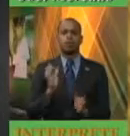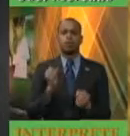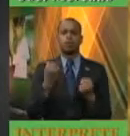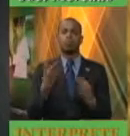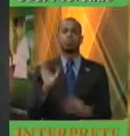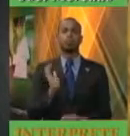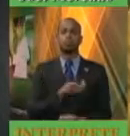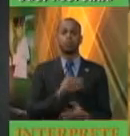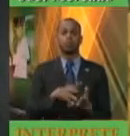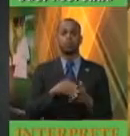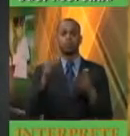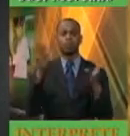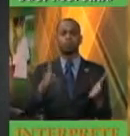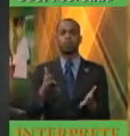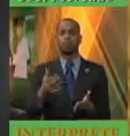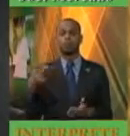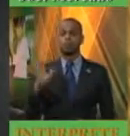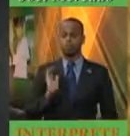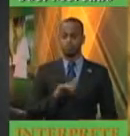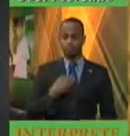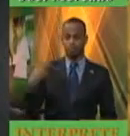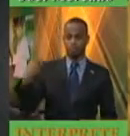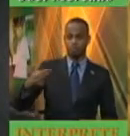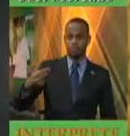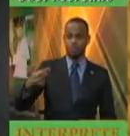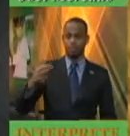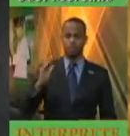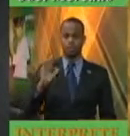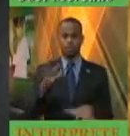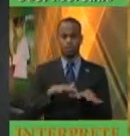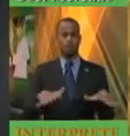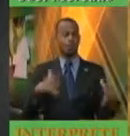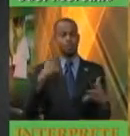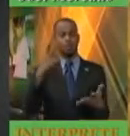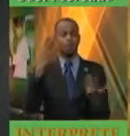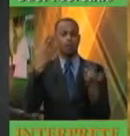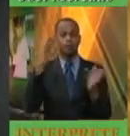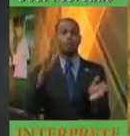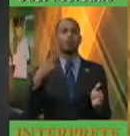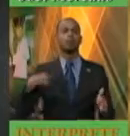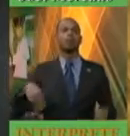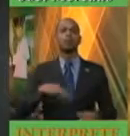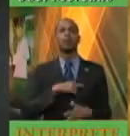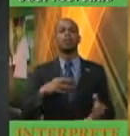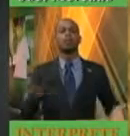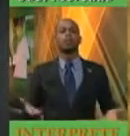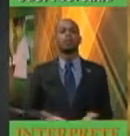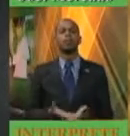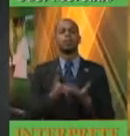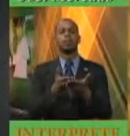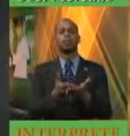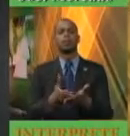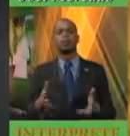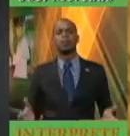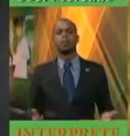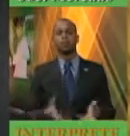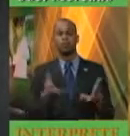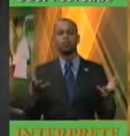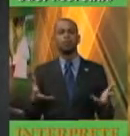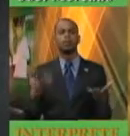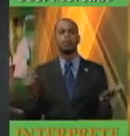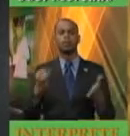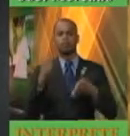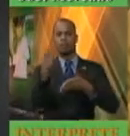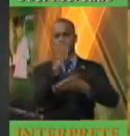nuestros estudiantes desconocen la historia de nuestra provincia, de nuestro pueblo. Entonces nosotros estamos proponiendo que se